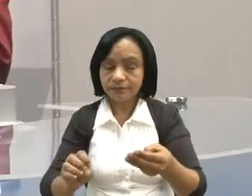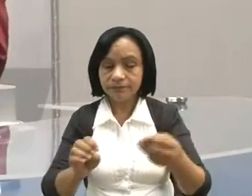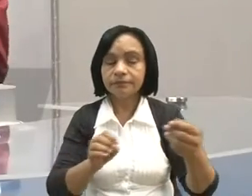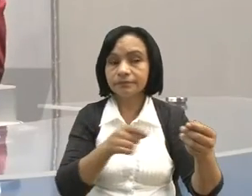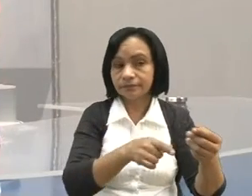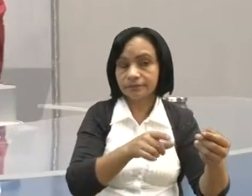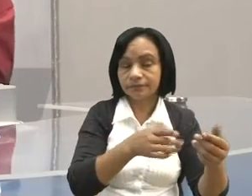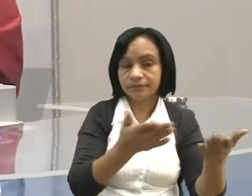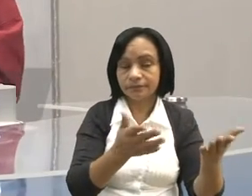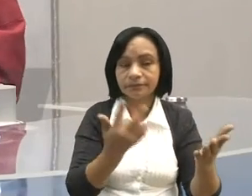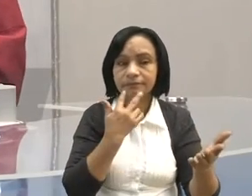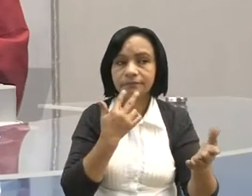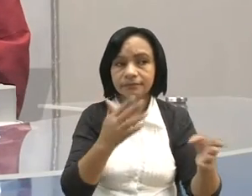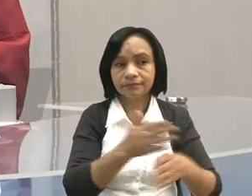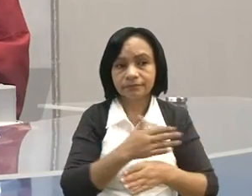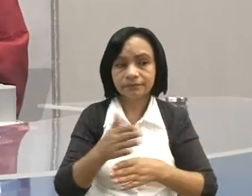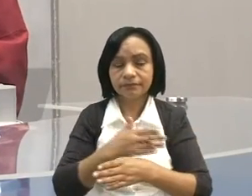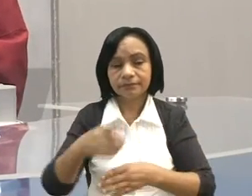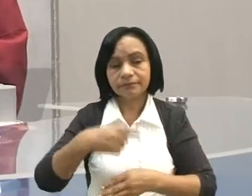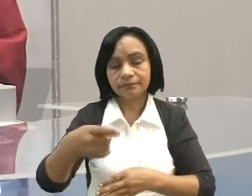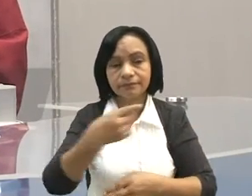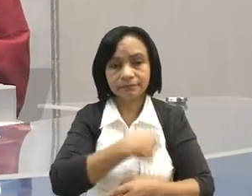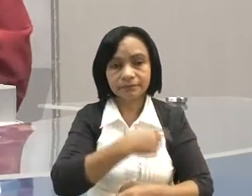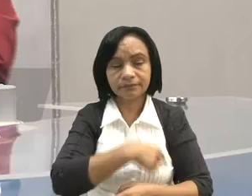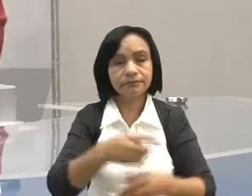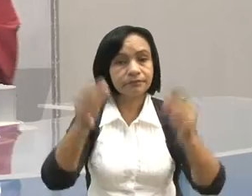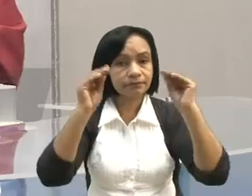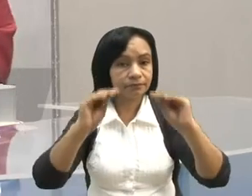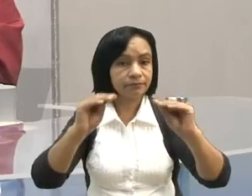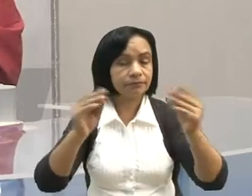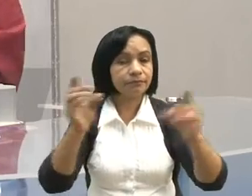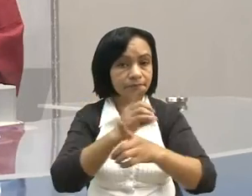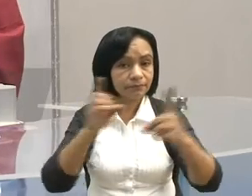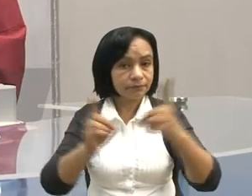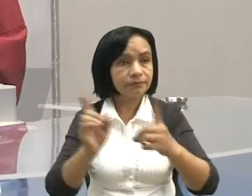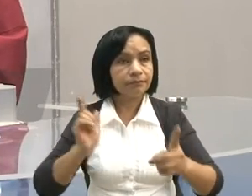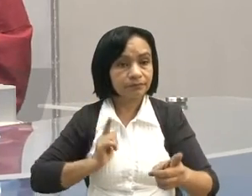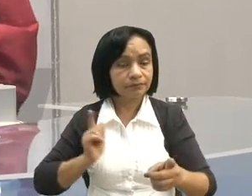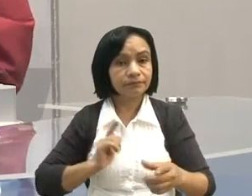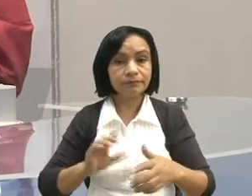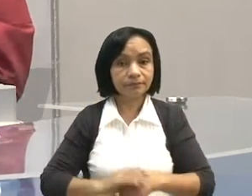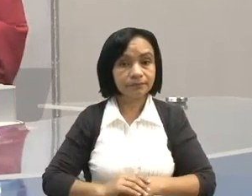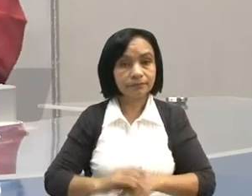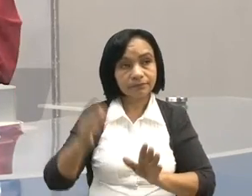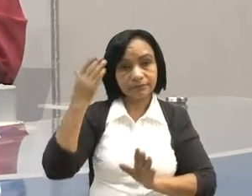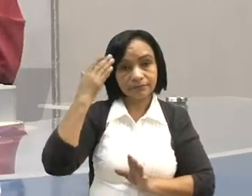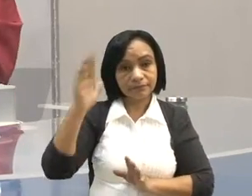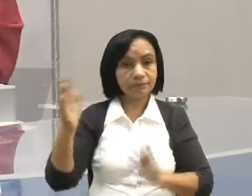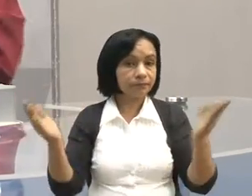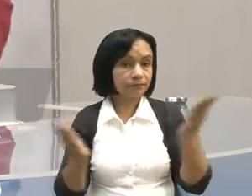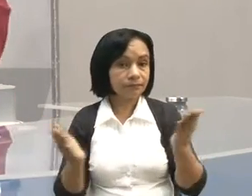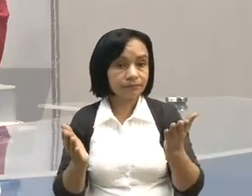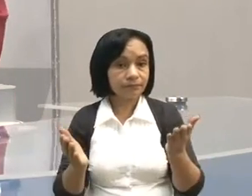que sí, pues, pero que ya no tienen que ver con el diario que hacer, claro, de la educación. Entonces tienen que tener esa habilidad, porque tampoco es que en